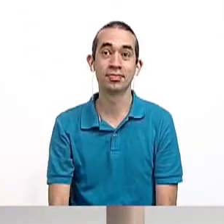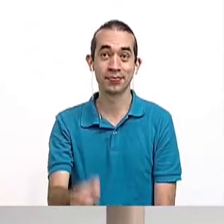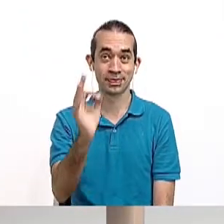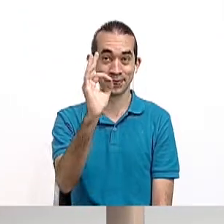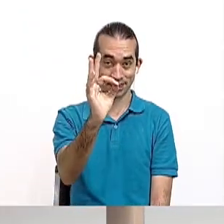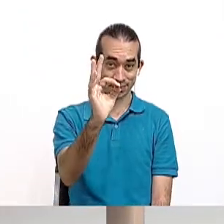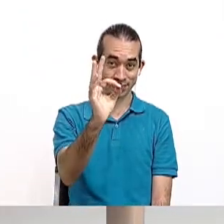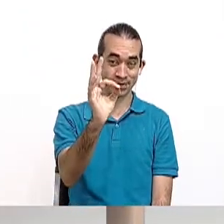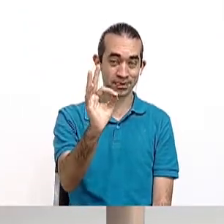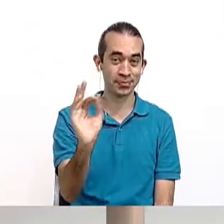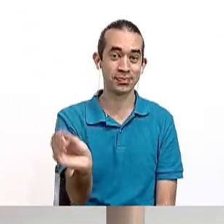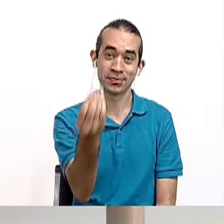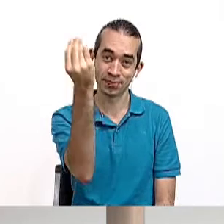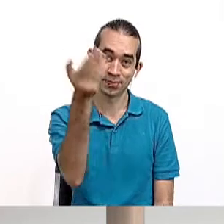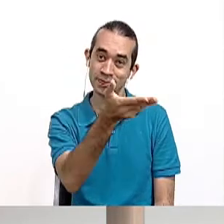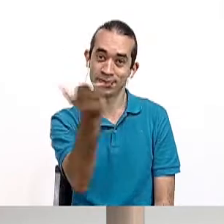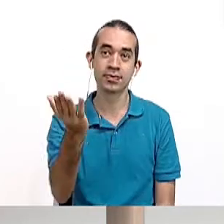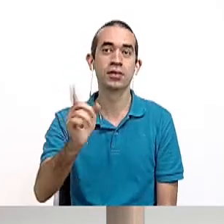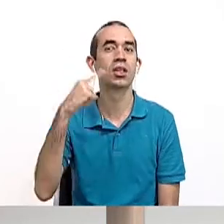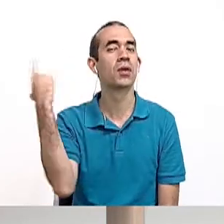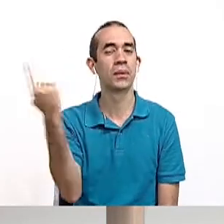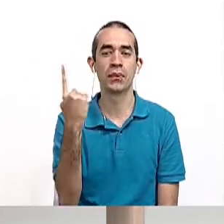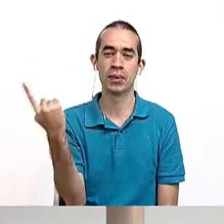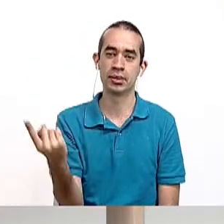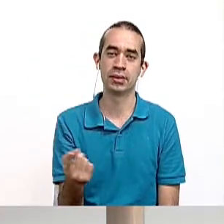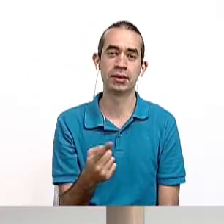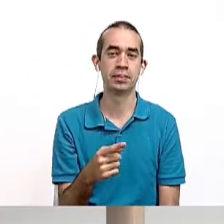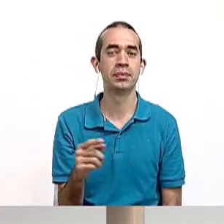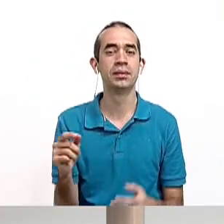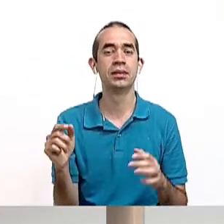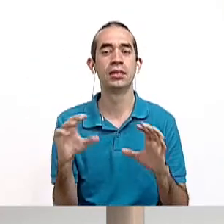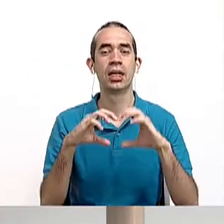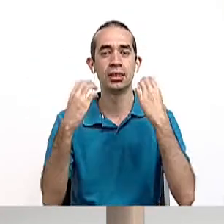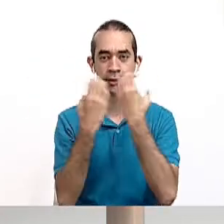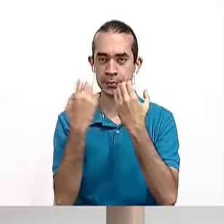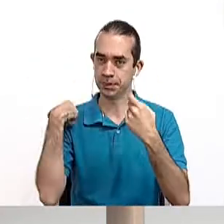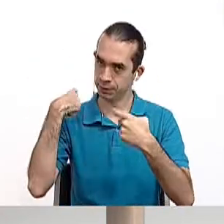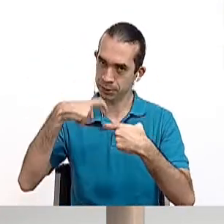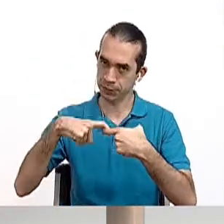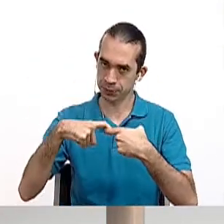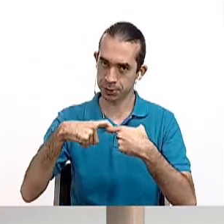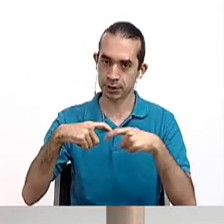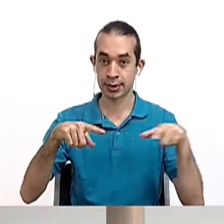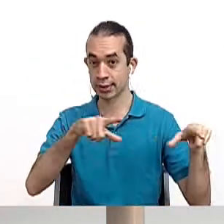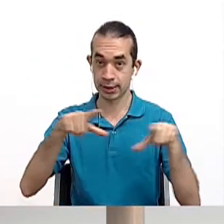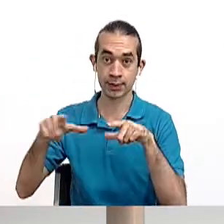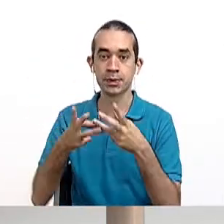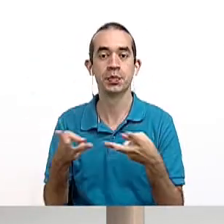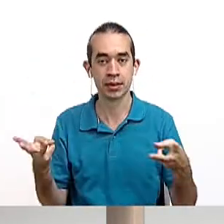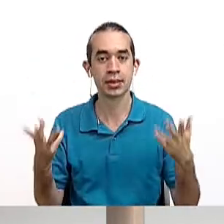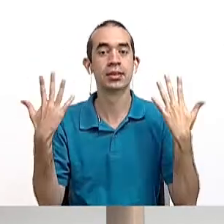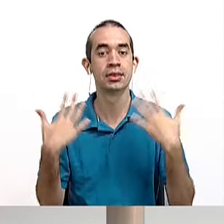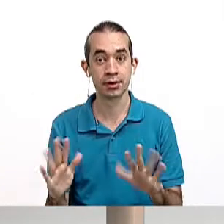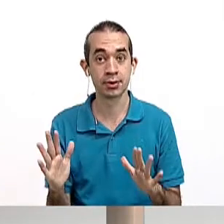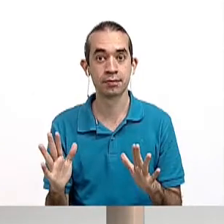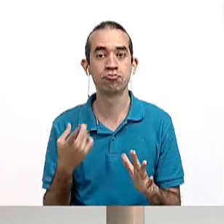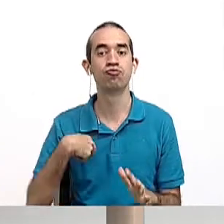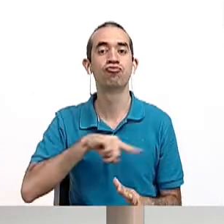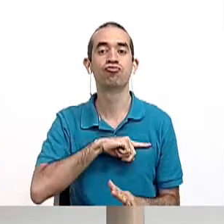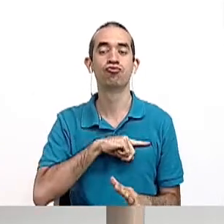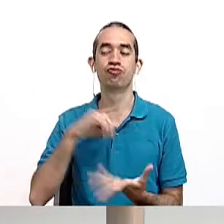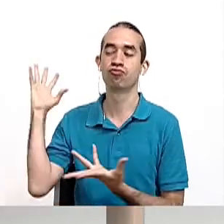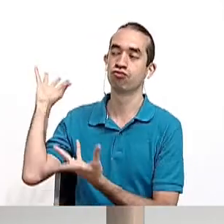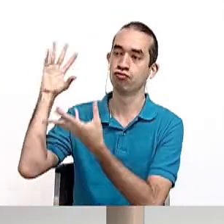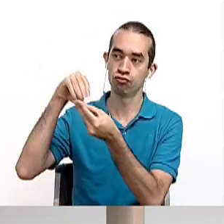Muy bien, jóvenes. Como siempre en las clases de español, cuando ya estamos listos con todos los materiales, vamos a